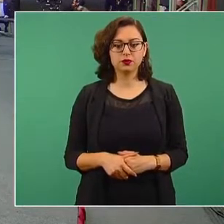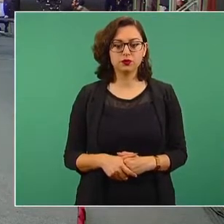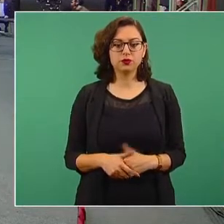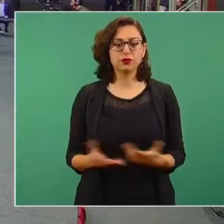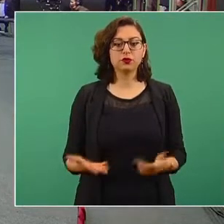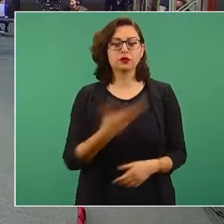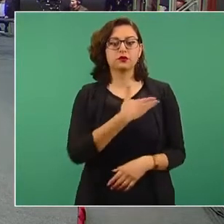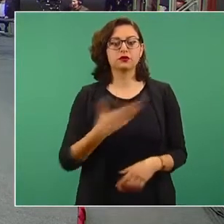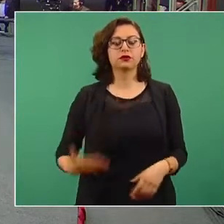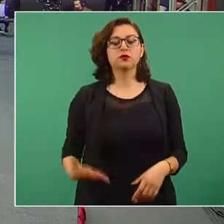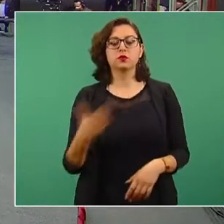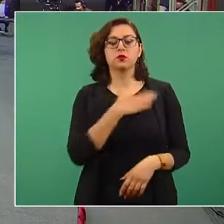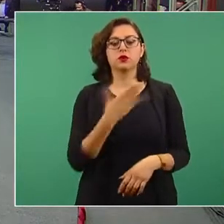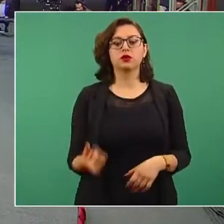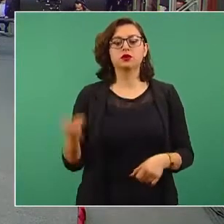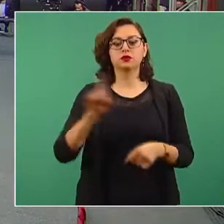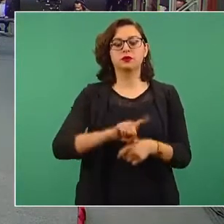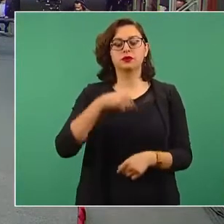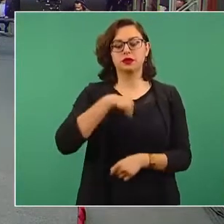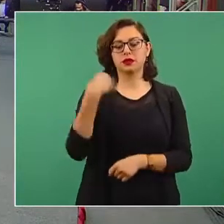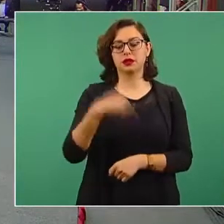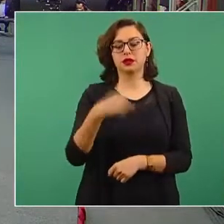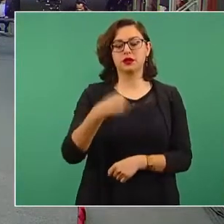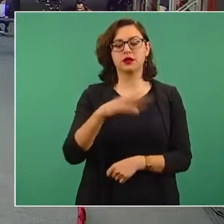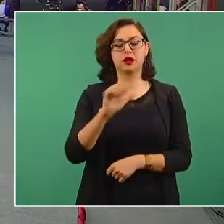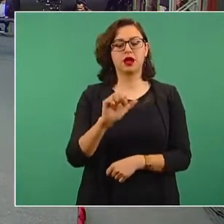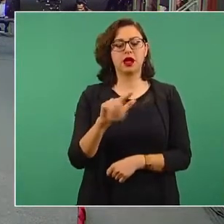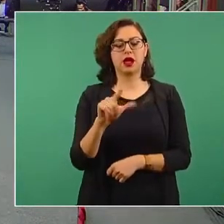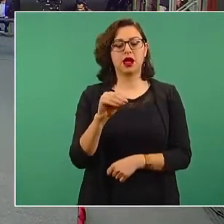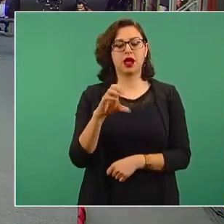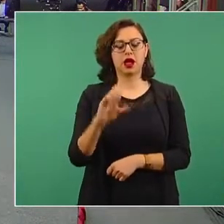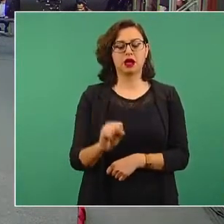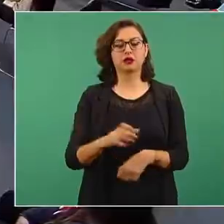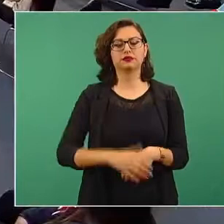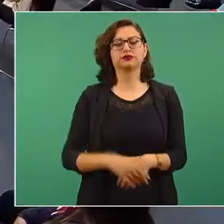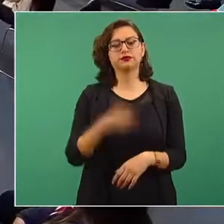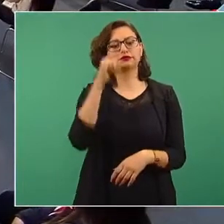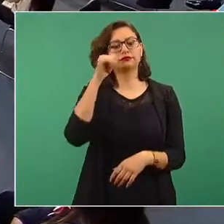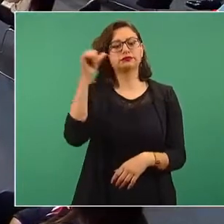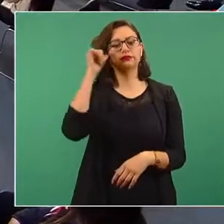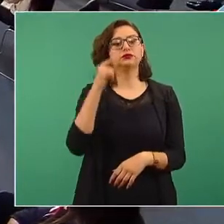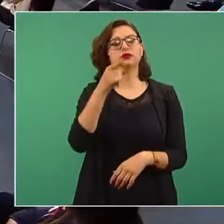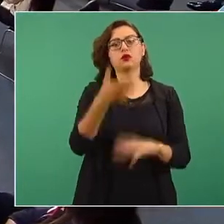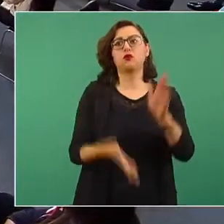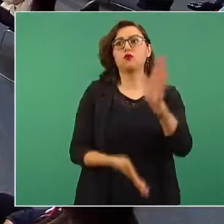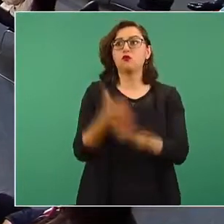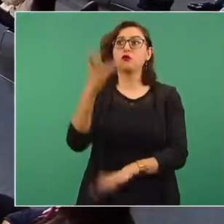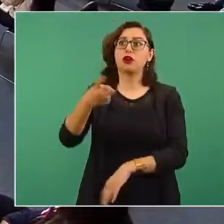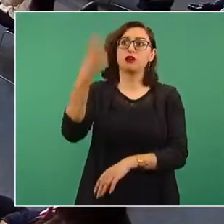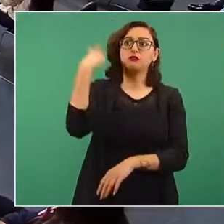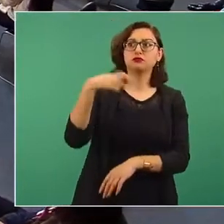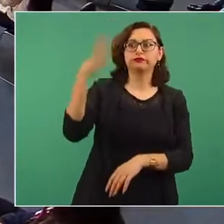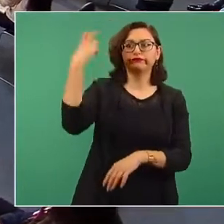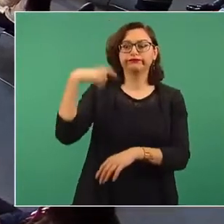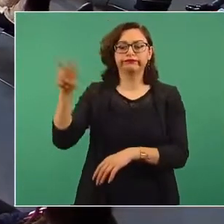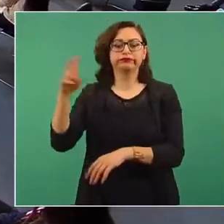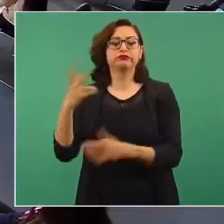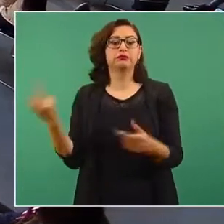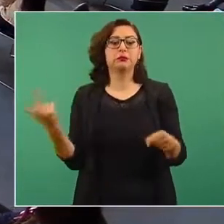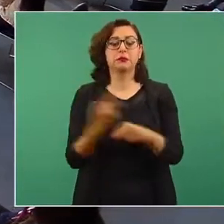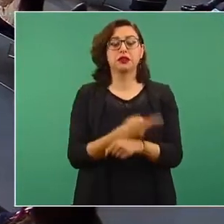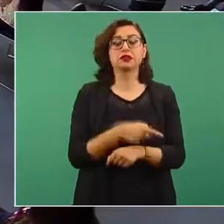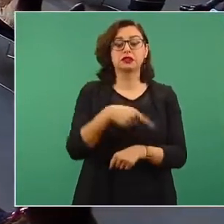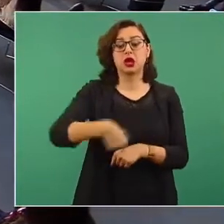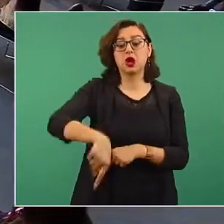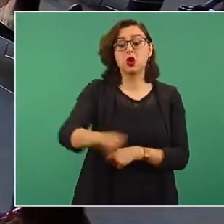Presidente, buenos días. Carlos Domínguez, de Nación 14. El día de ayer usted mencionó en su gira por el Pacífico que a partir de julio de este año se abrirían las Islas